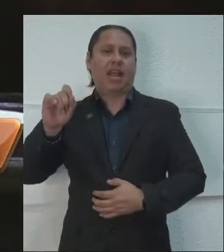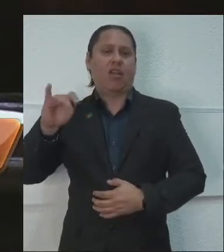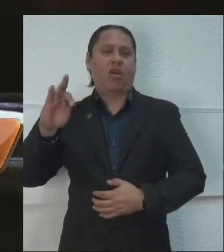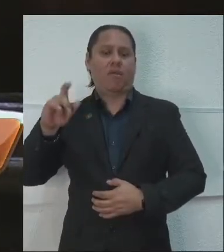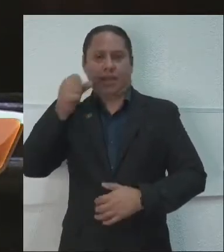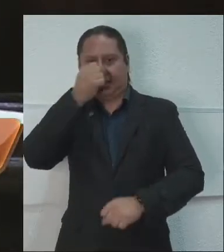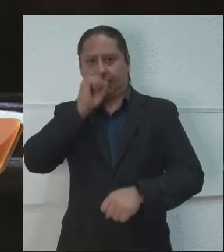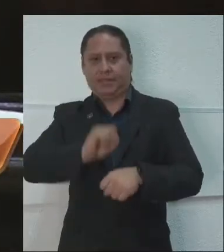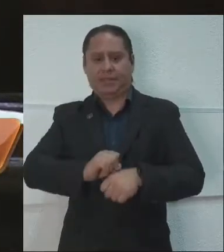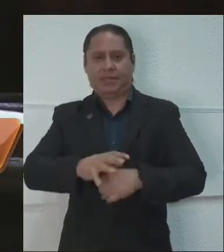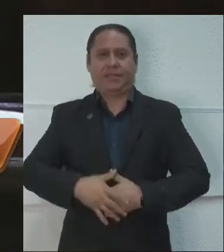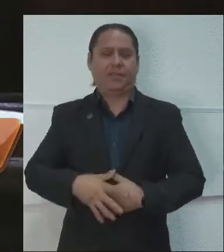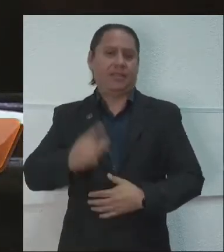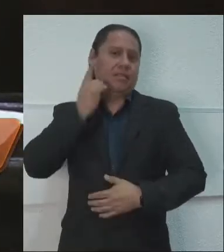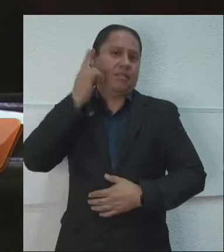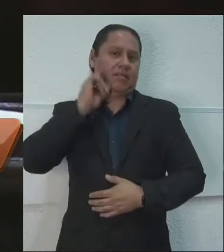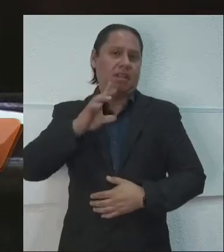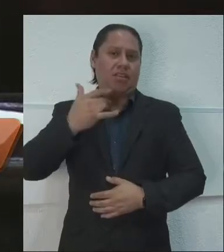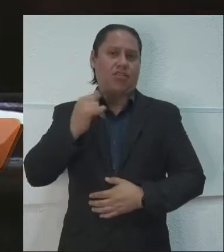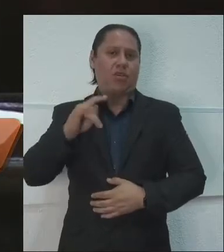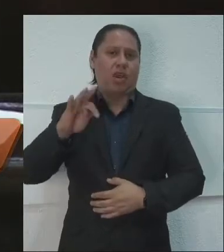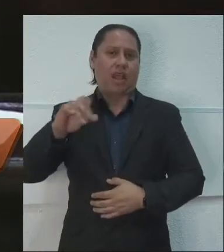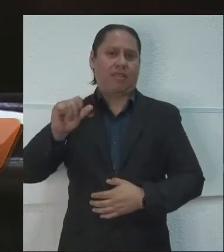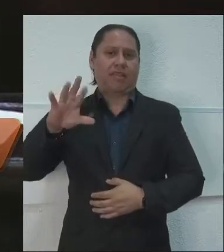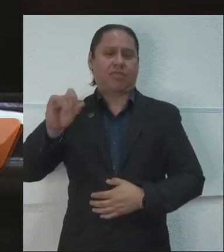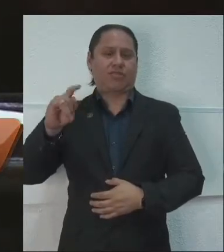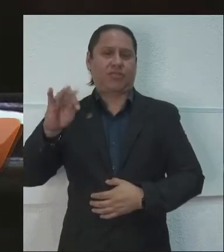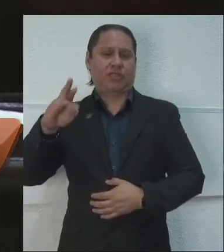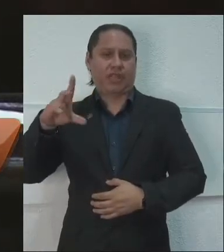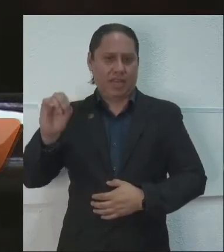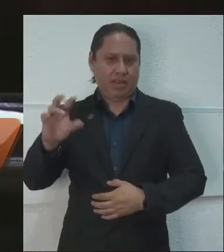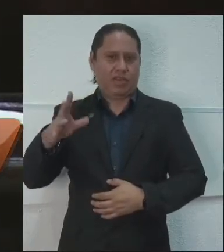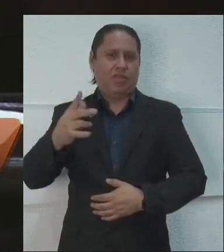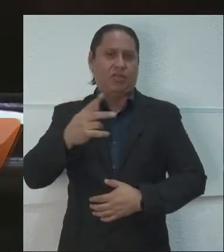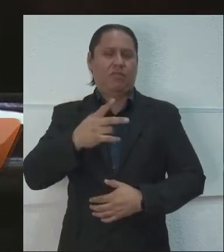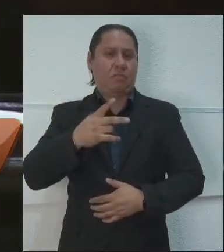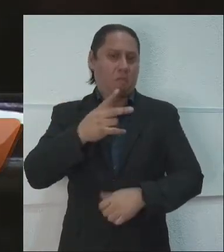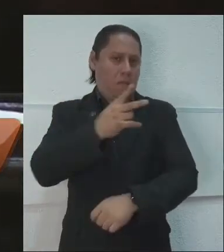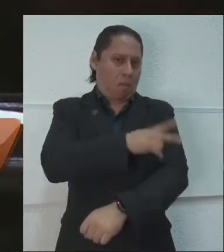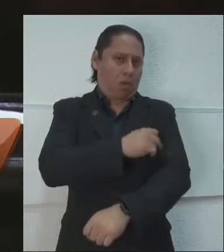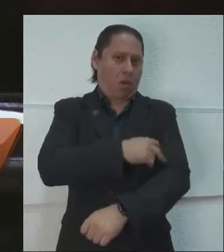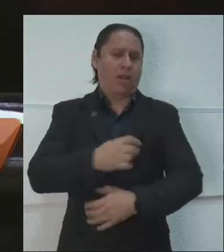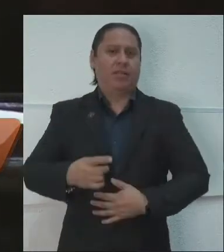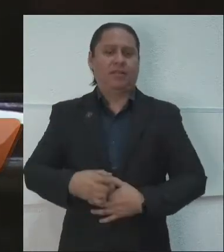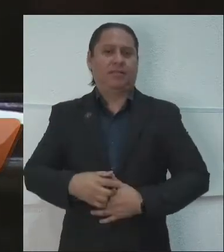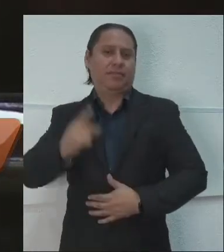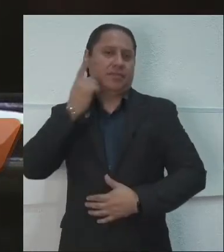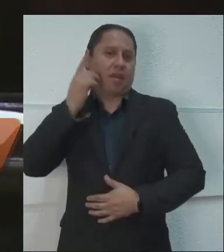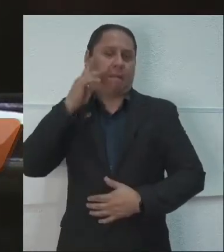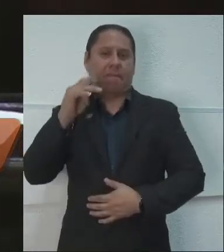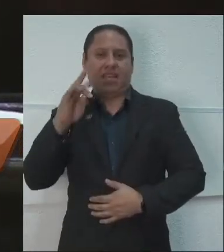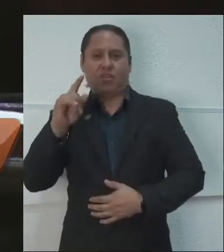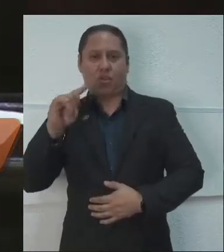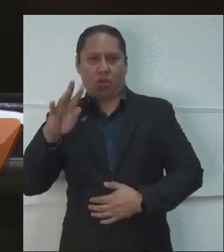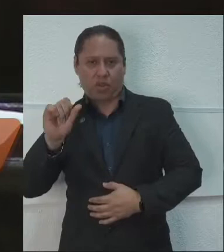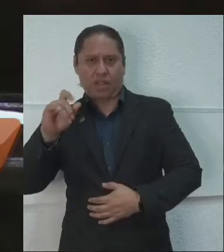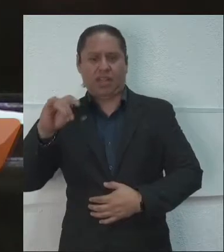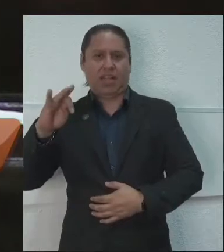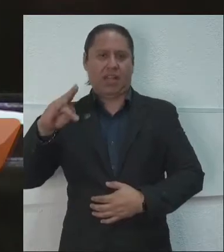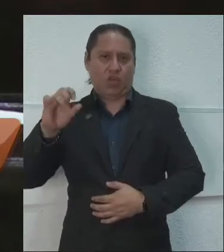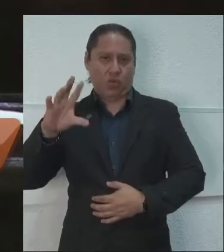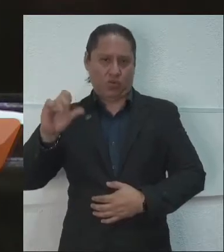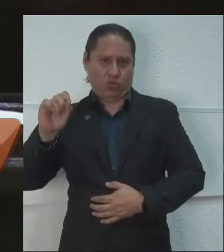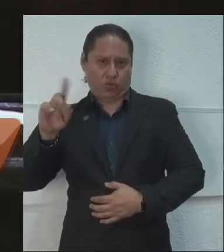Sánchez, secretaria, diputada Yolanda del Rosario Correa González, vocal, diputada Petrona de la Cruz Cruz,